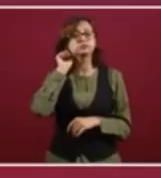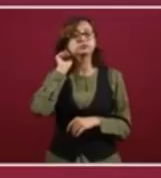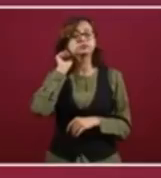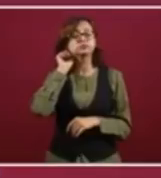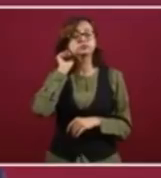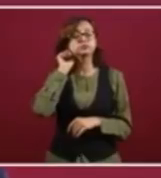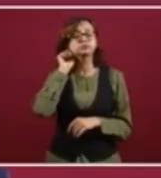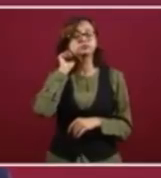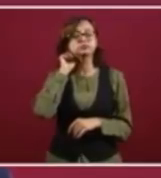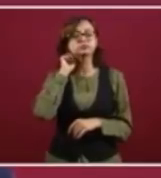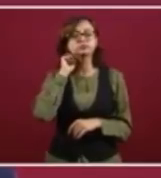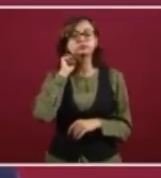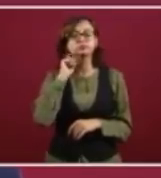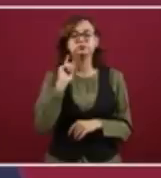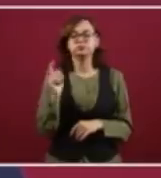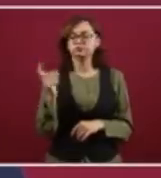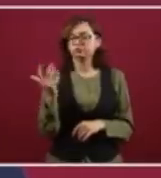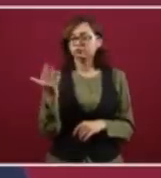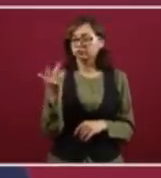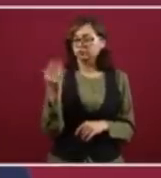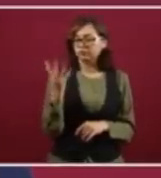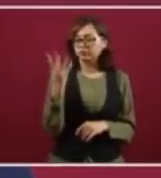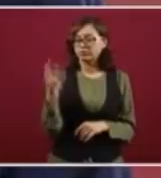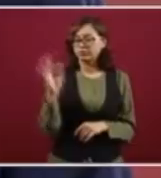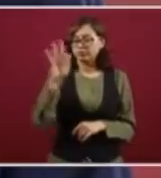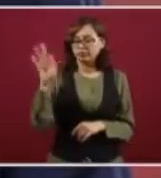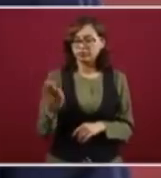54% Comisión Federal de Electricidad,